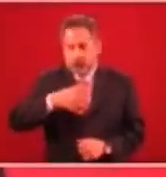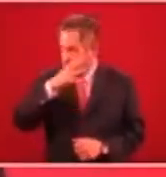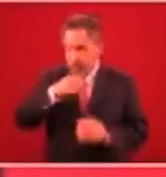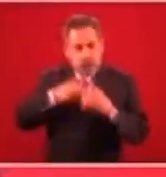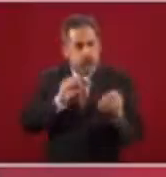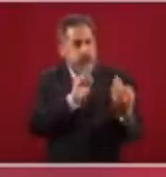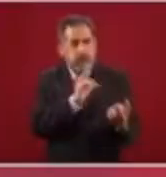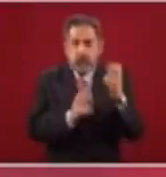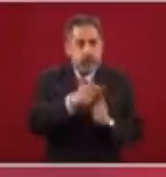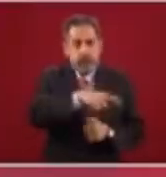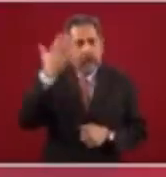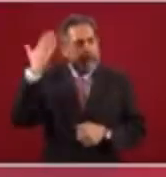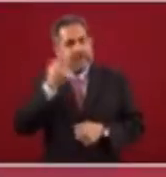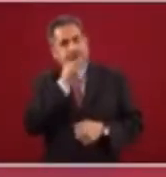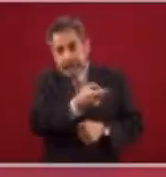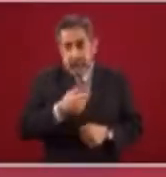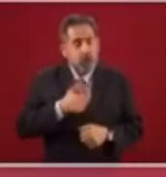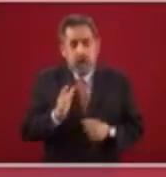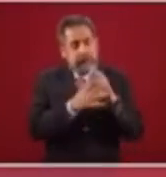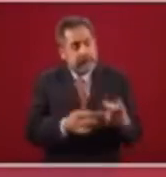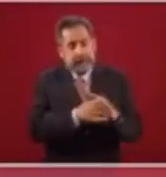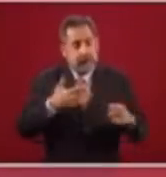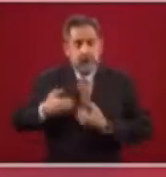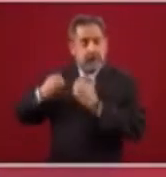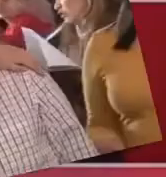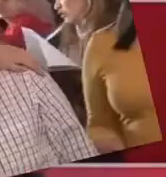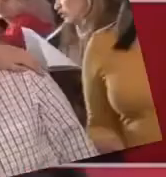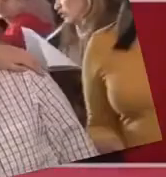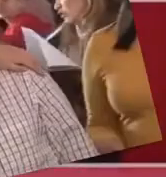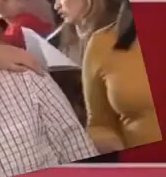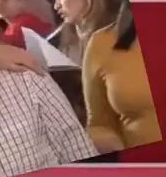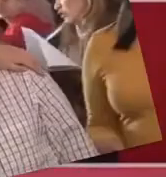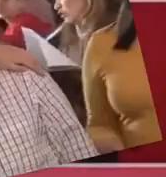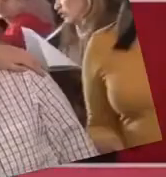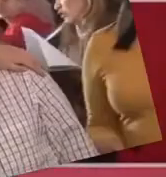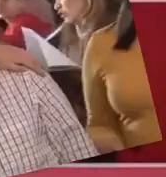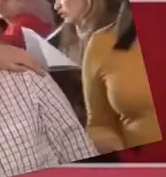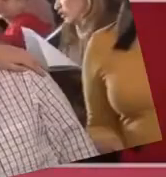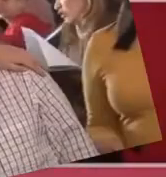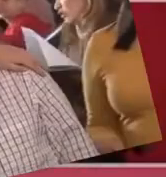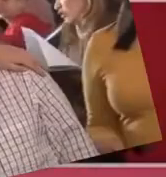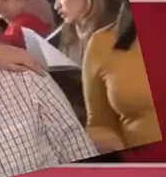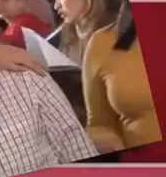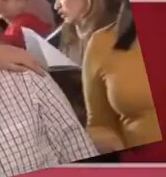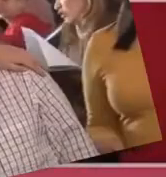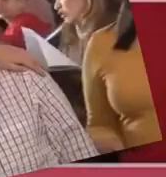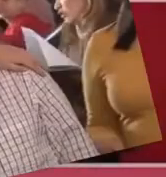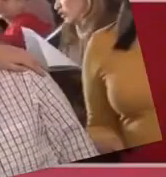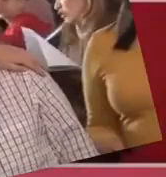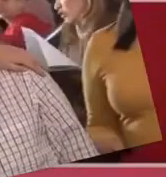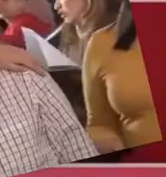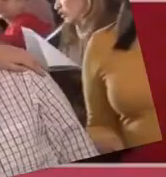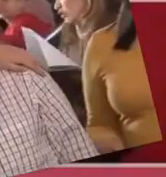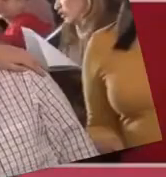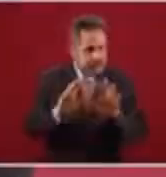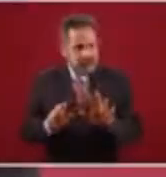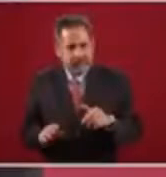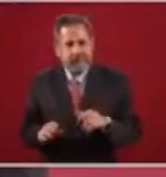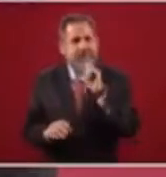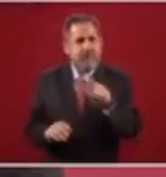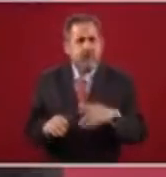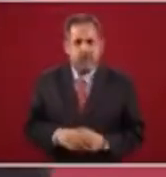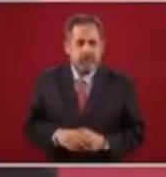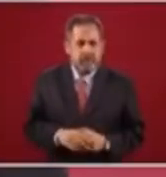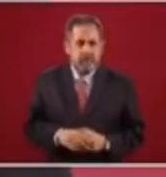poder recibirlos. Expliqué los motivos. No solo porque tenía mi recorrido, como todos los fines de semana, sino porque no